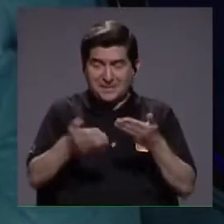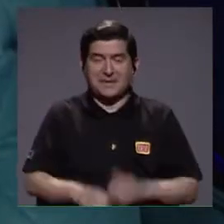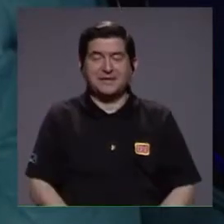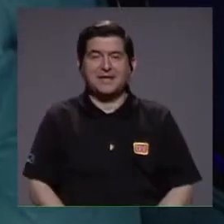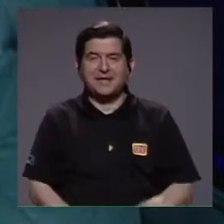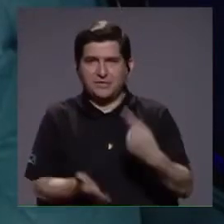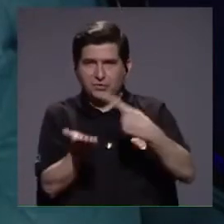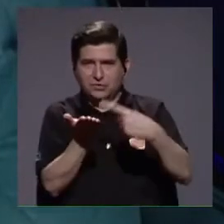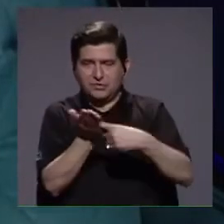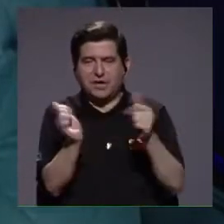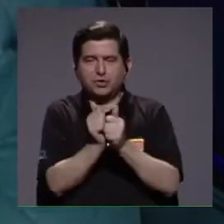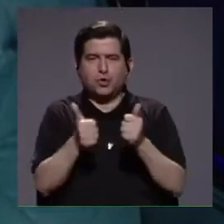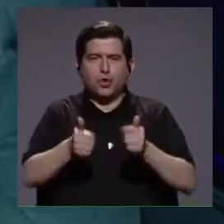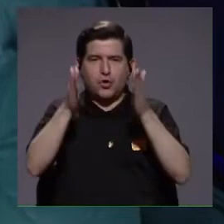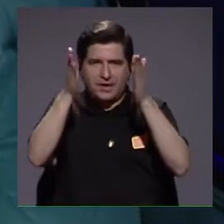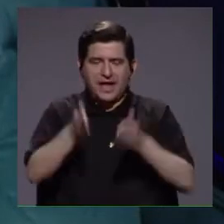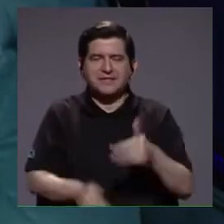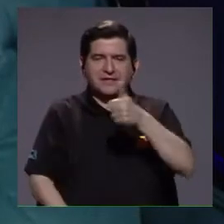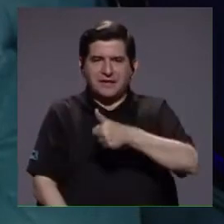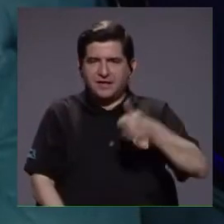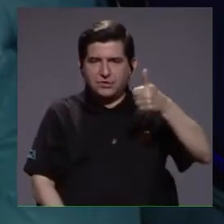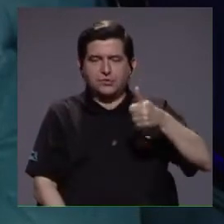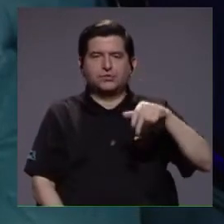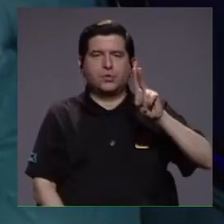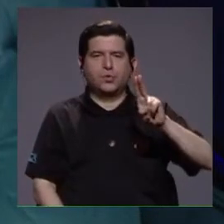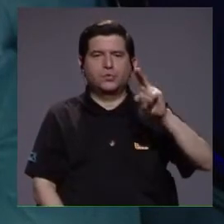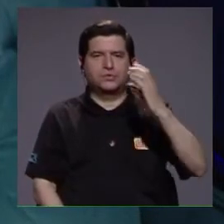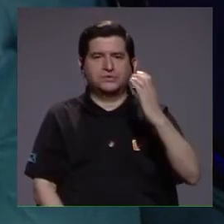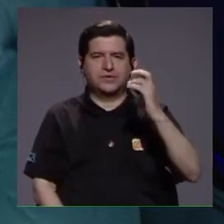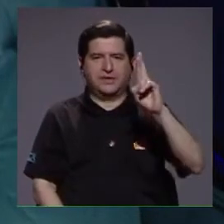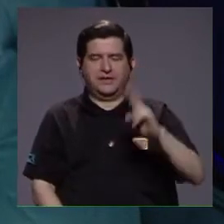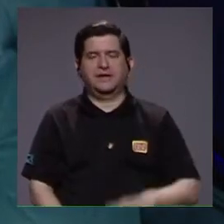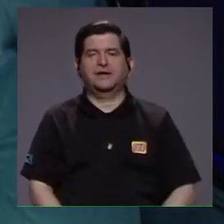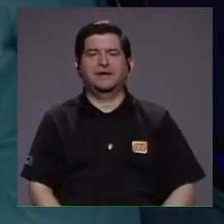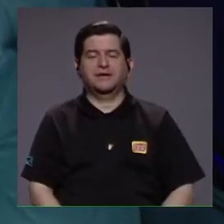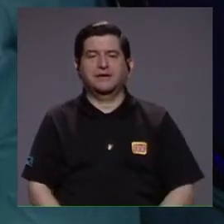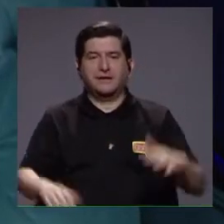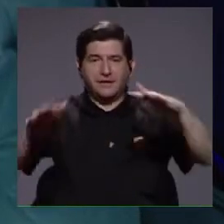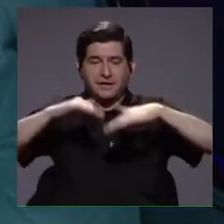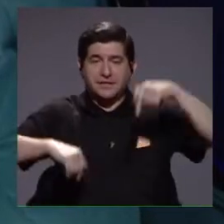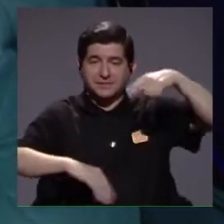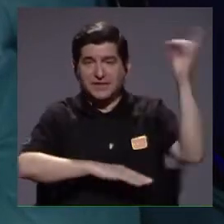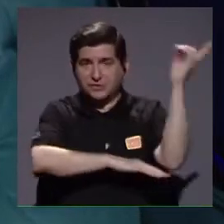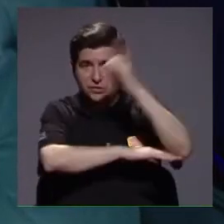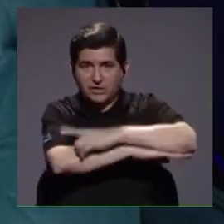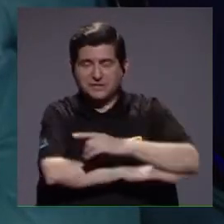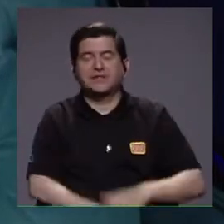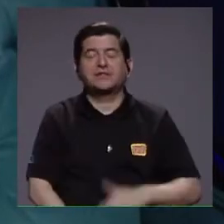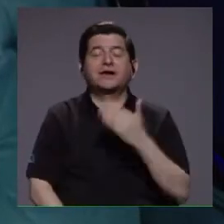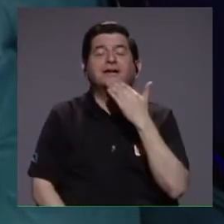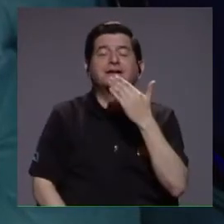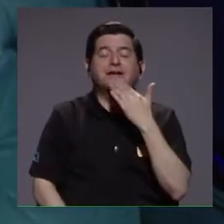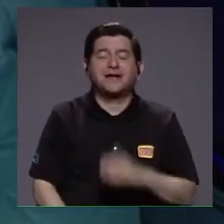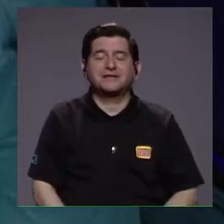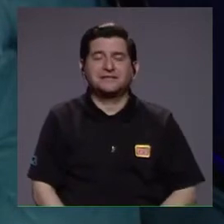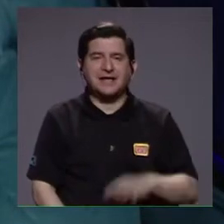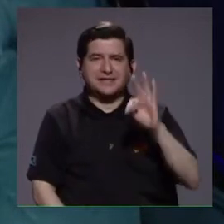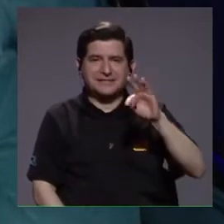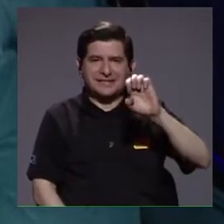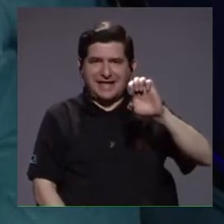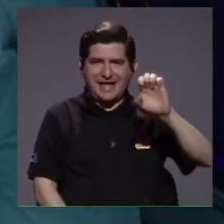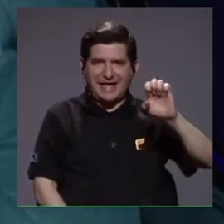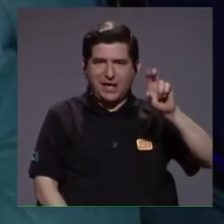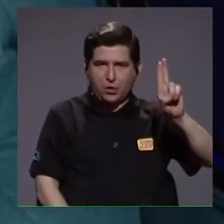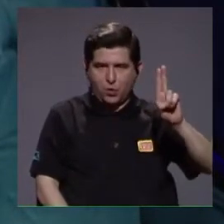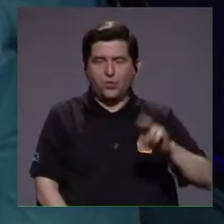Bienvenidos y bienvenidas al debate con las candidaturas a rectoría de la Universidad de Costa Rica. El espacio del día de hoy llega a ustedes gracias al